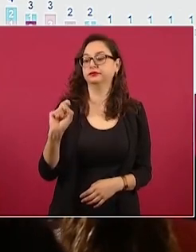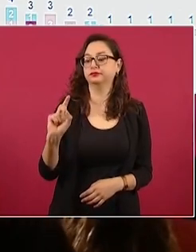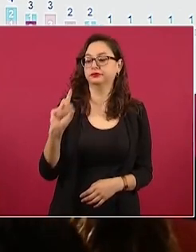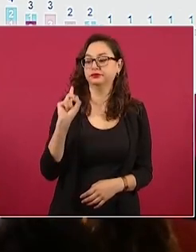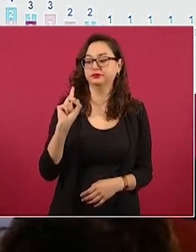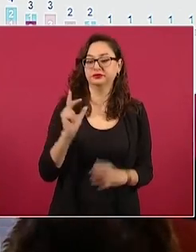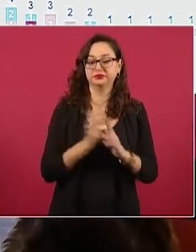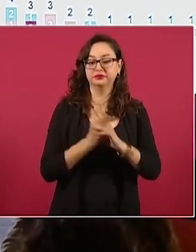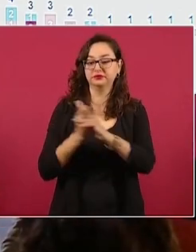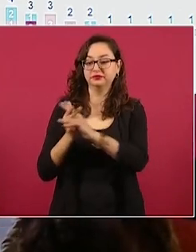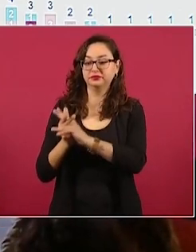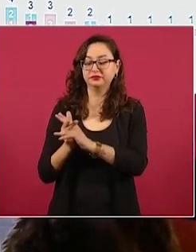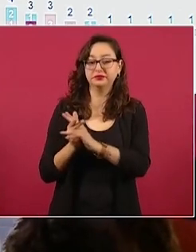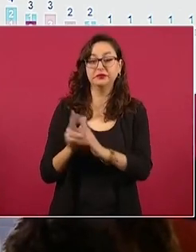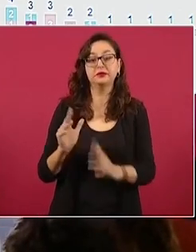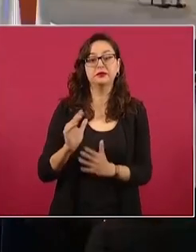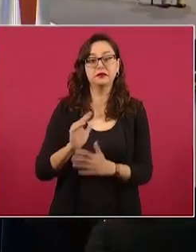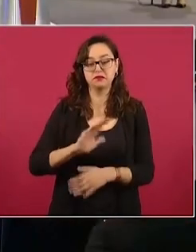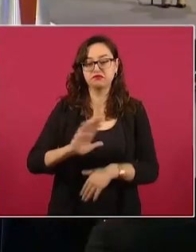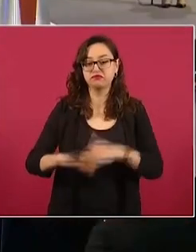con menos homicidios.